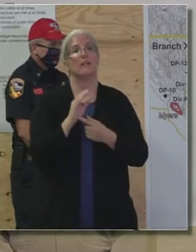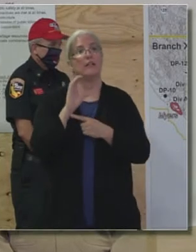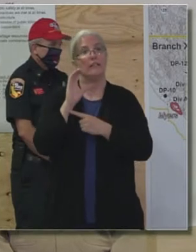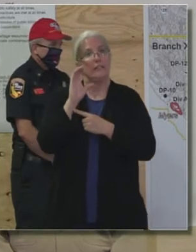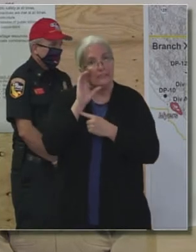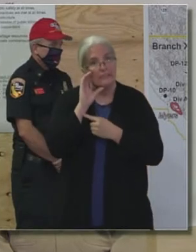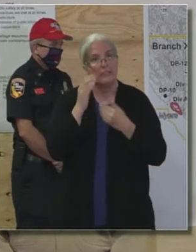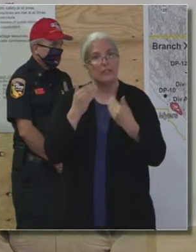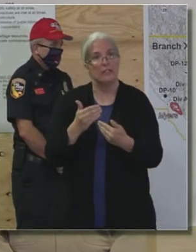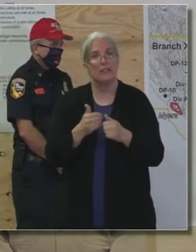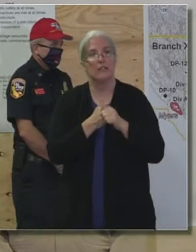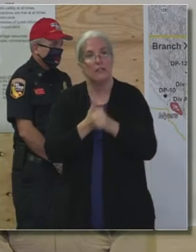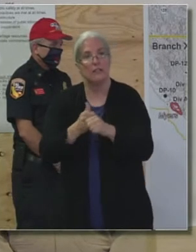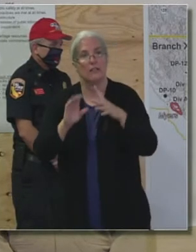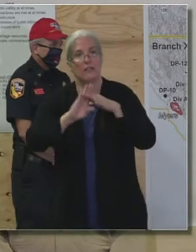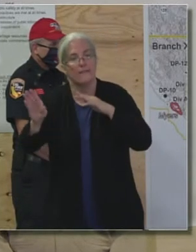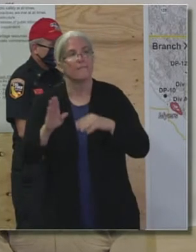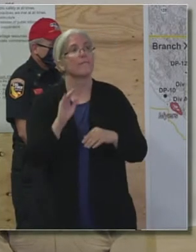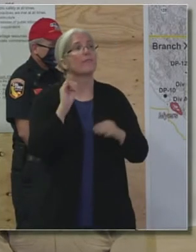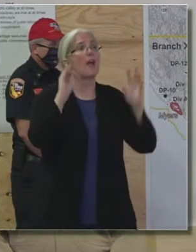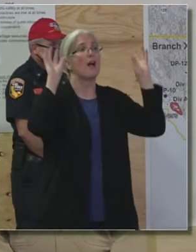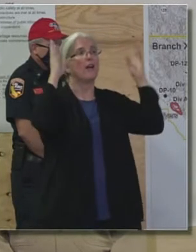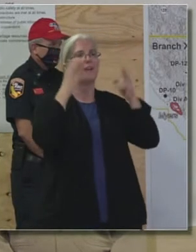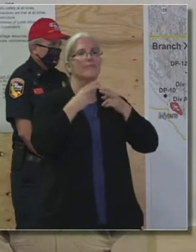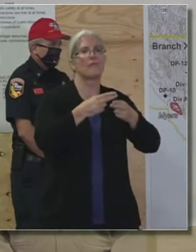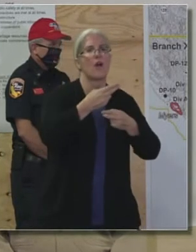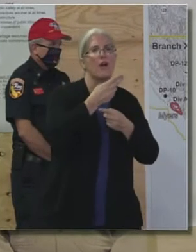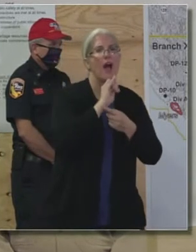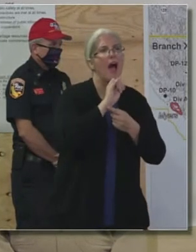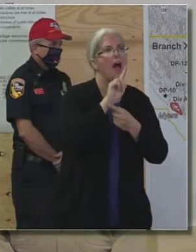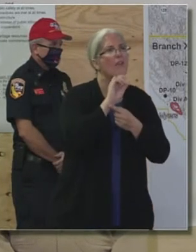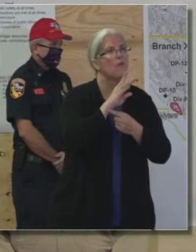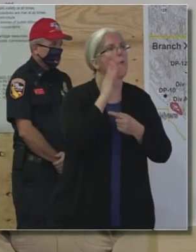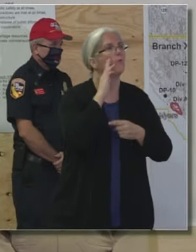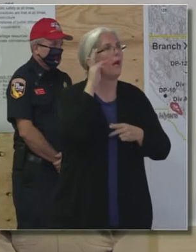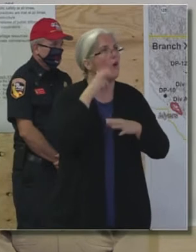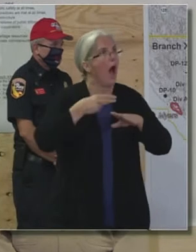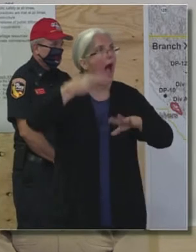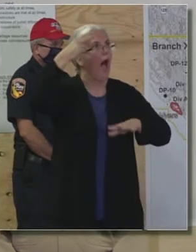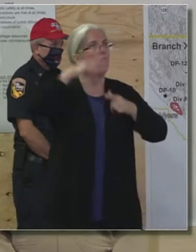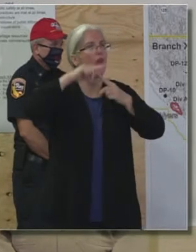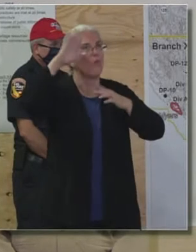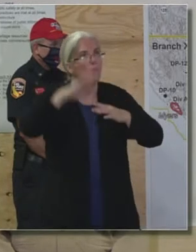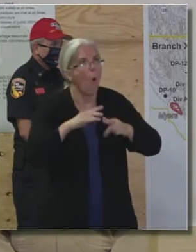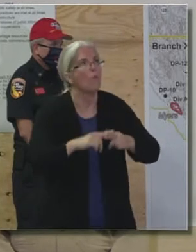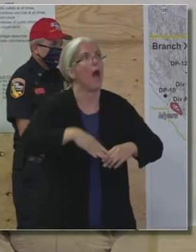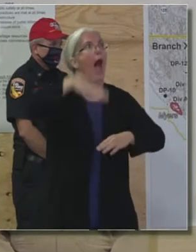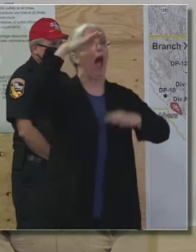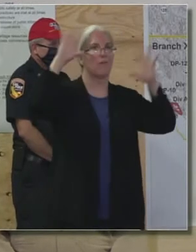las sirenas de tono alto y bajo eso significa que es de irse